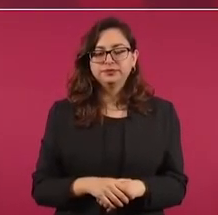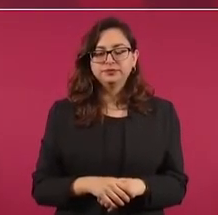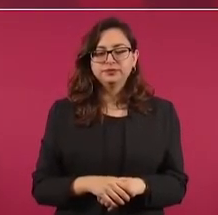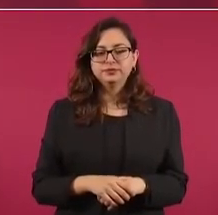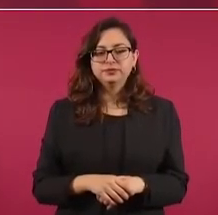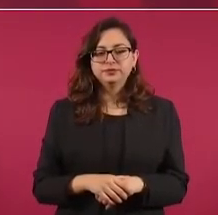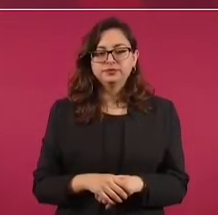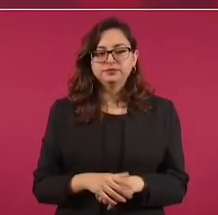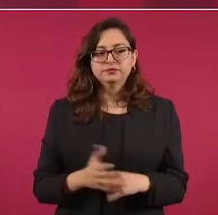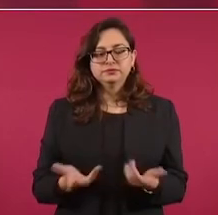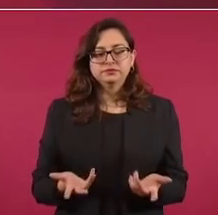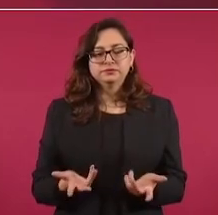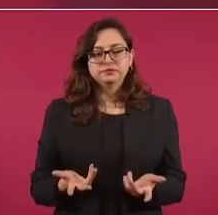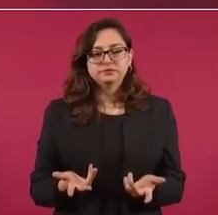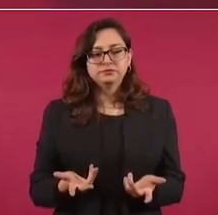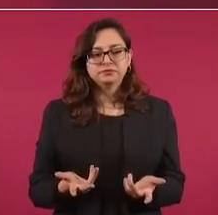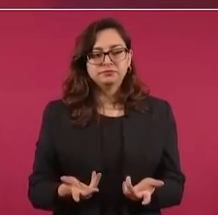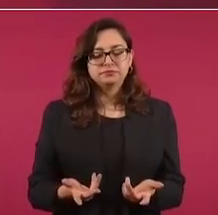que has escrito?